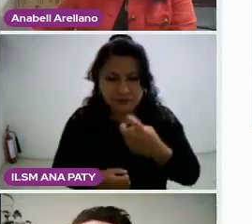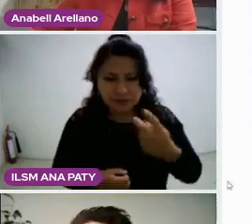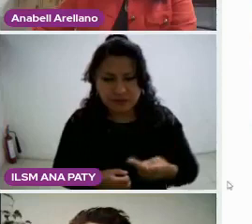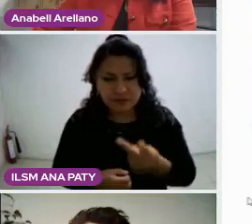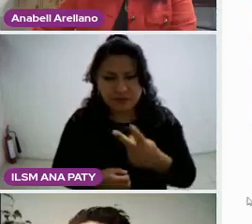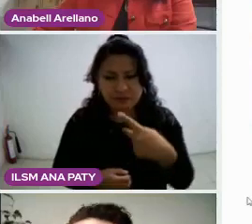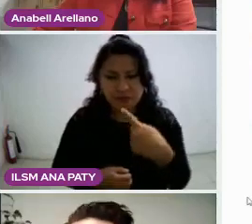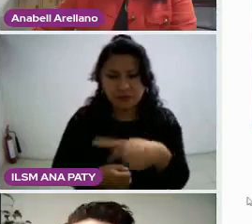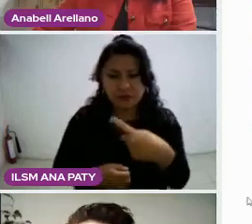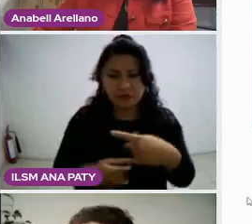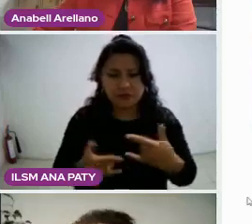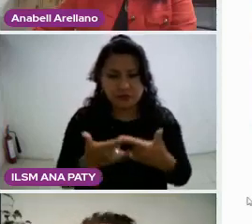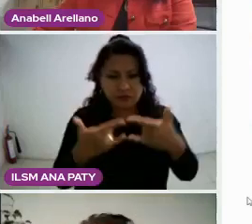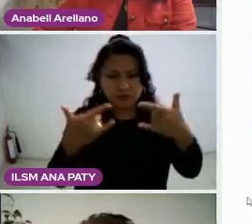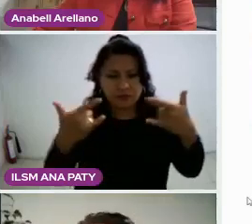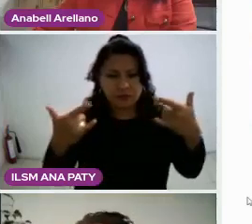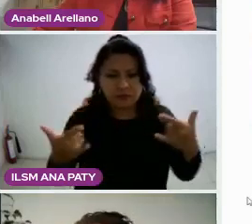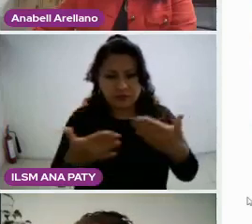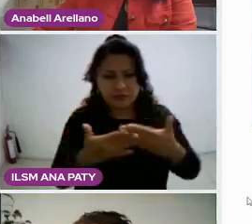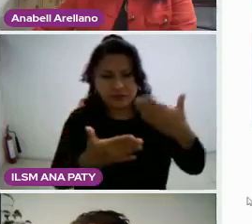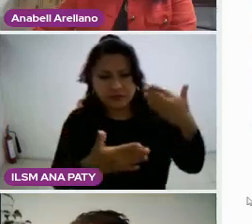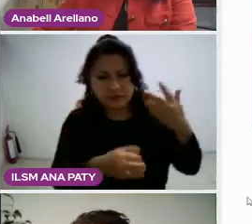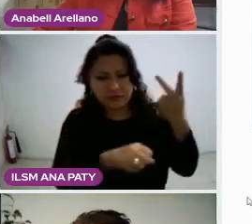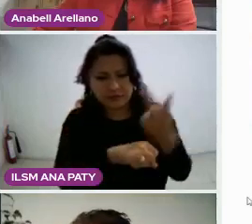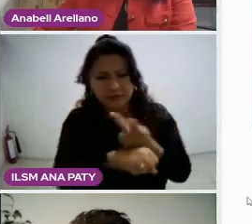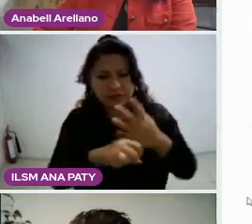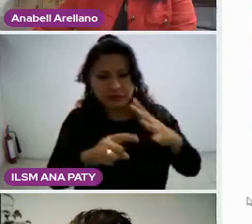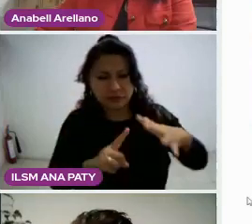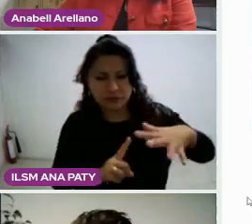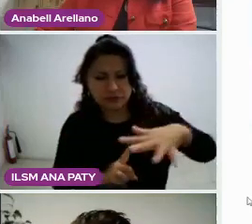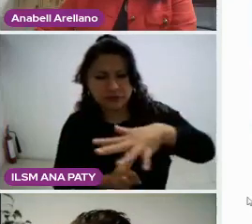está sucediendo con su ambiente, sus